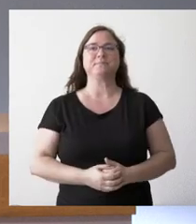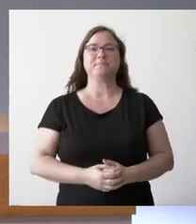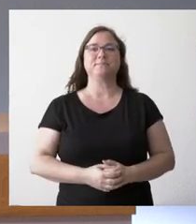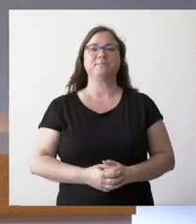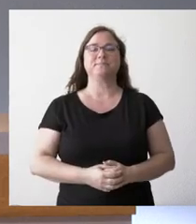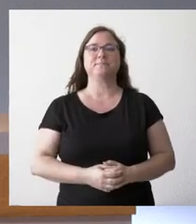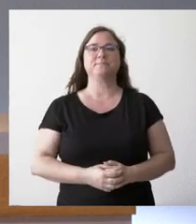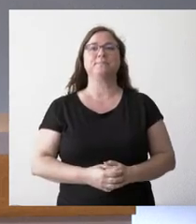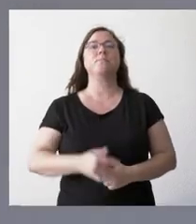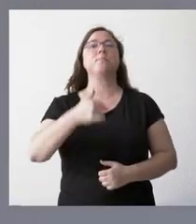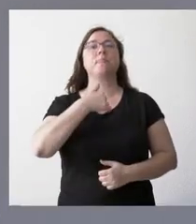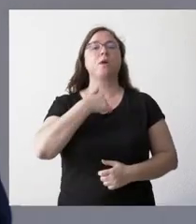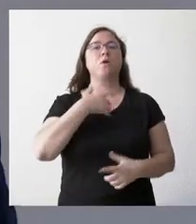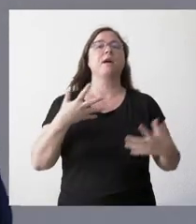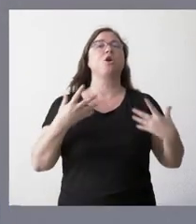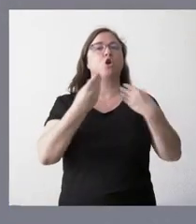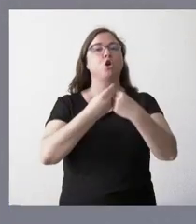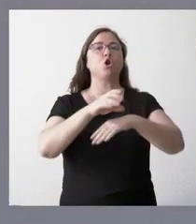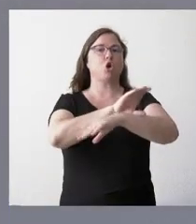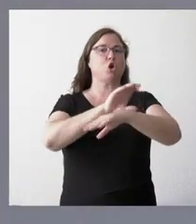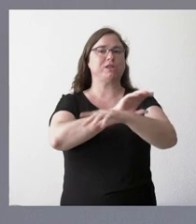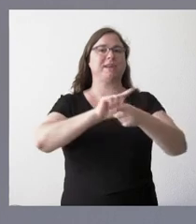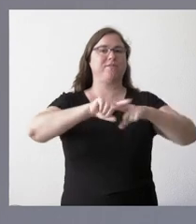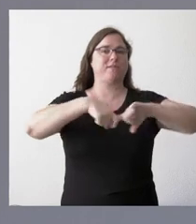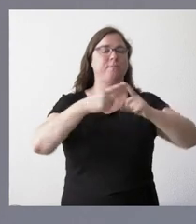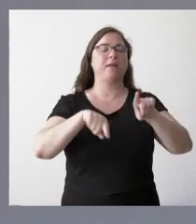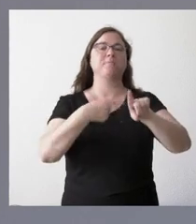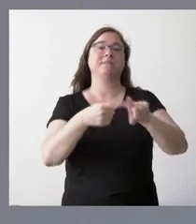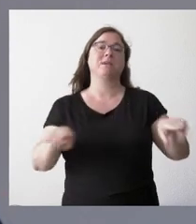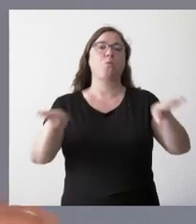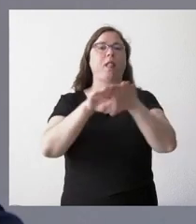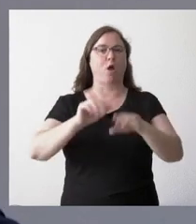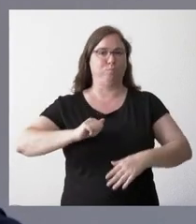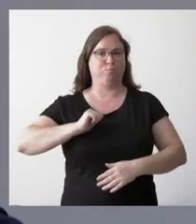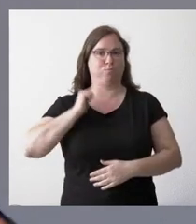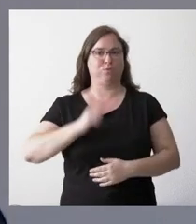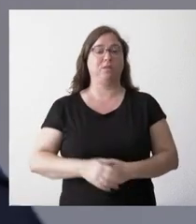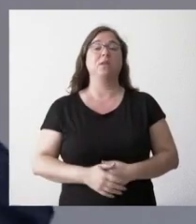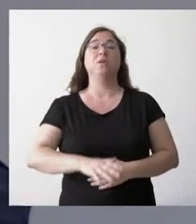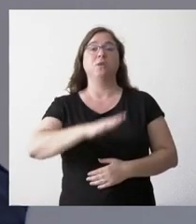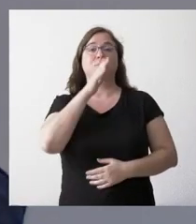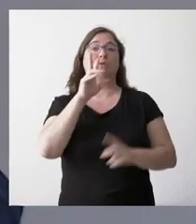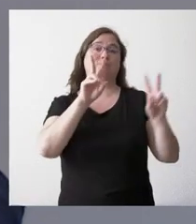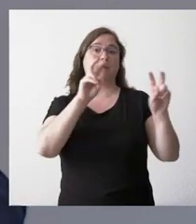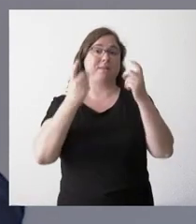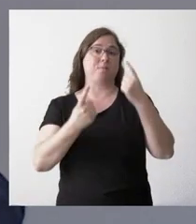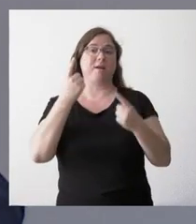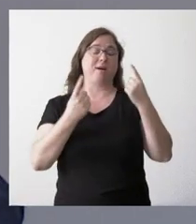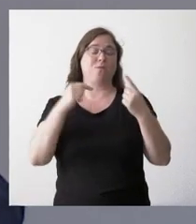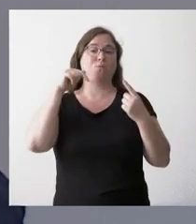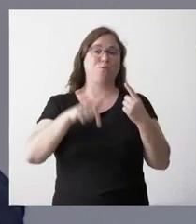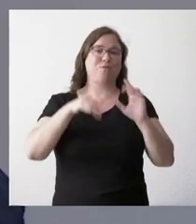A todos ustedes, me acompaña hoy la consejera de Familia e Igualdad de Oportunidades, con motivo de algunos de los temas que han sido